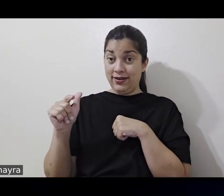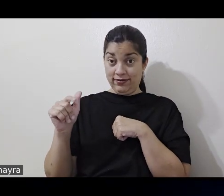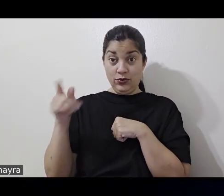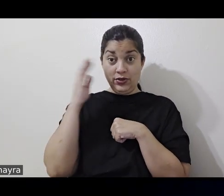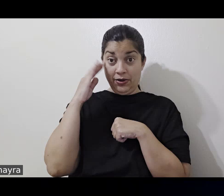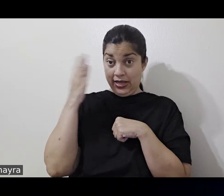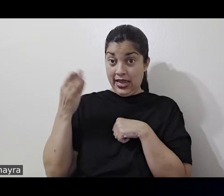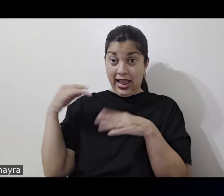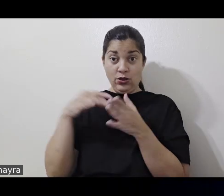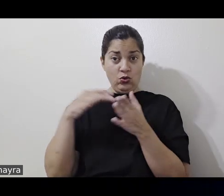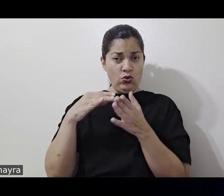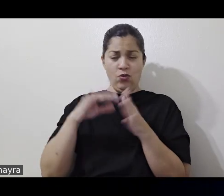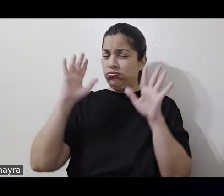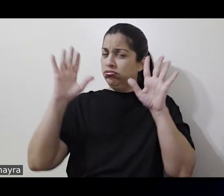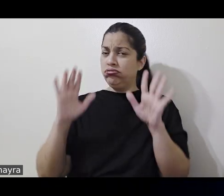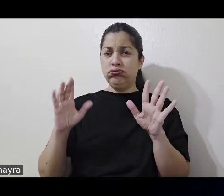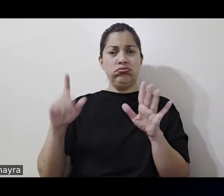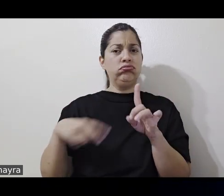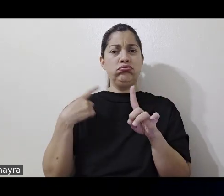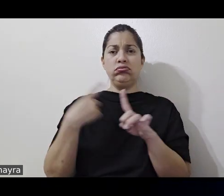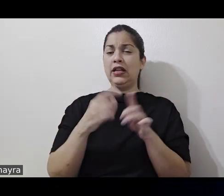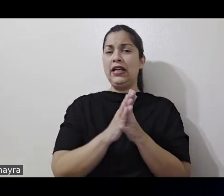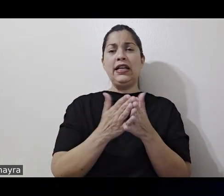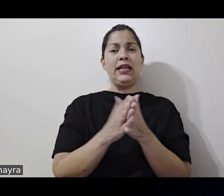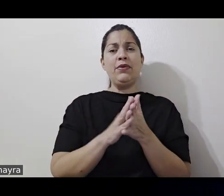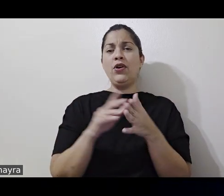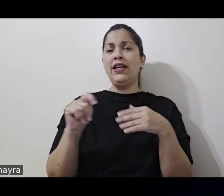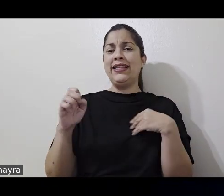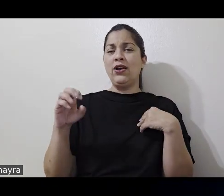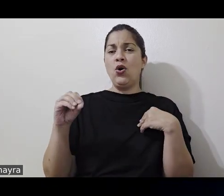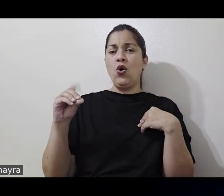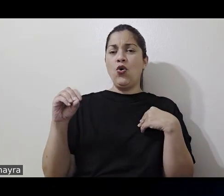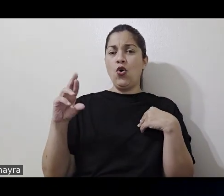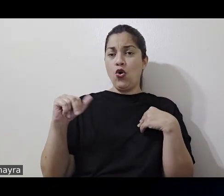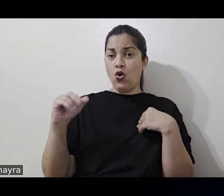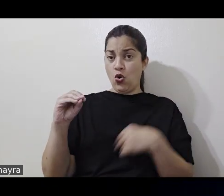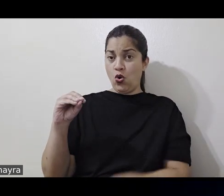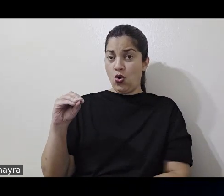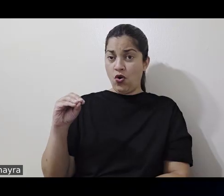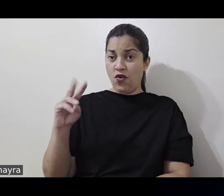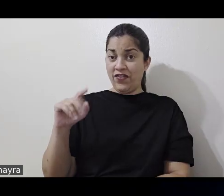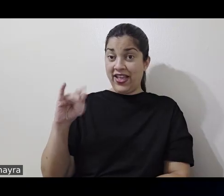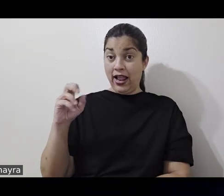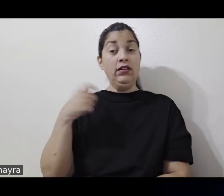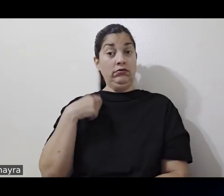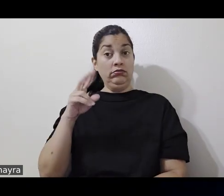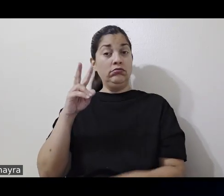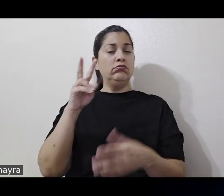estudio fabuloso de los libros de Teodoro Vidal. Ajá. Él exploró lo que son las